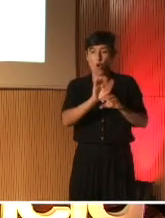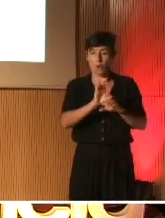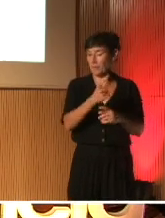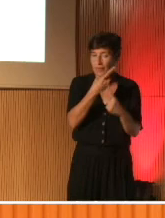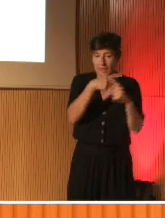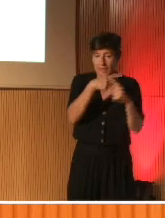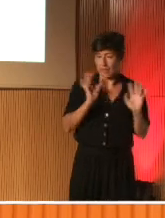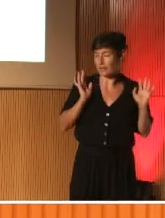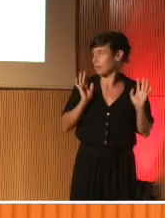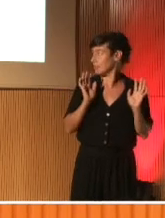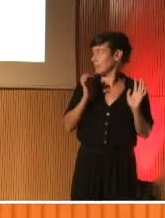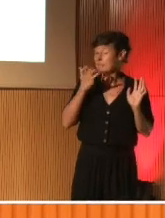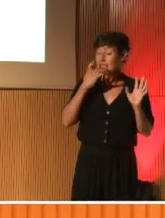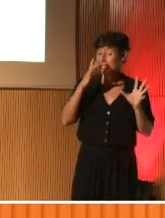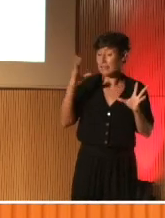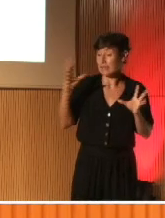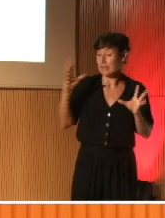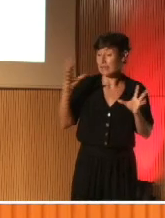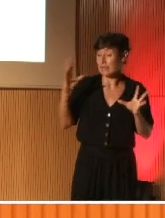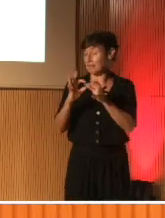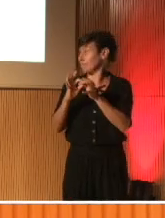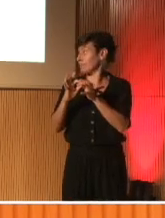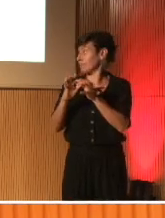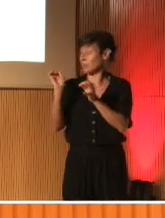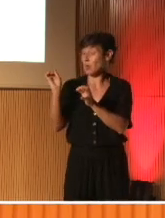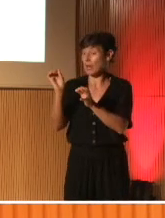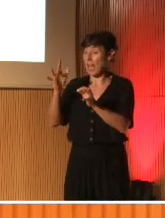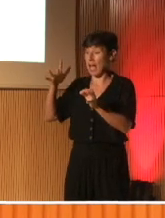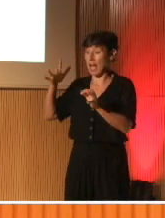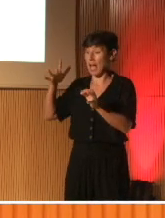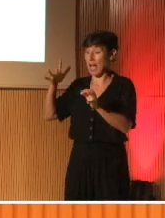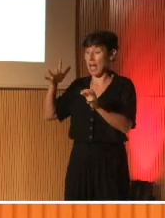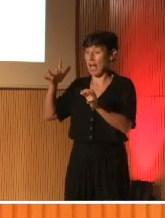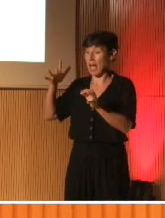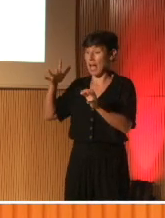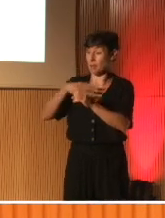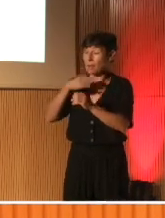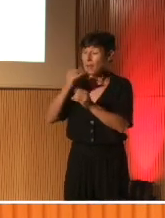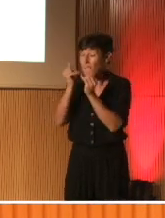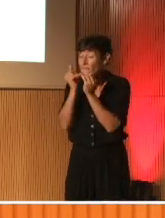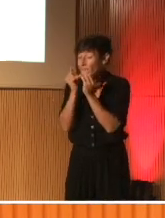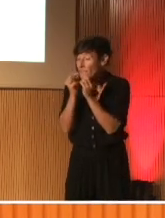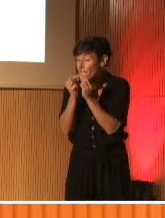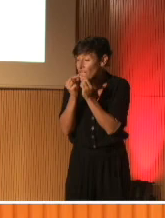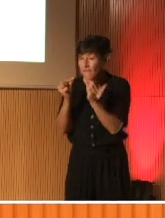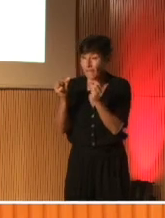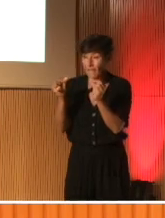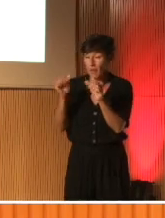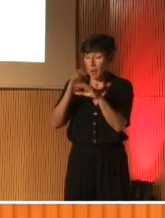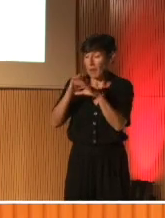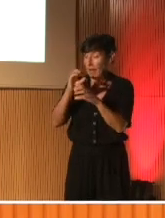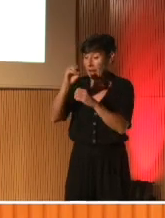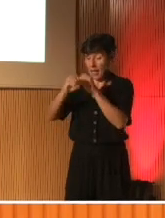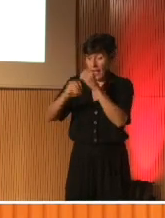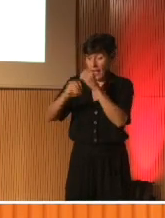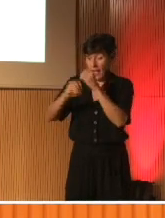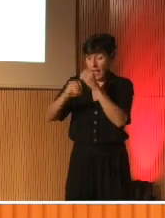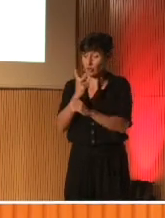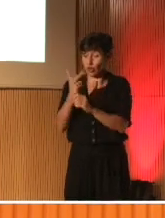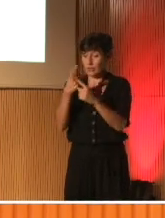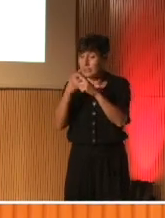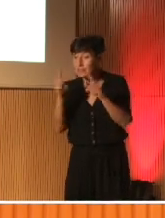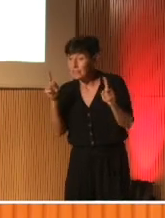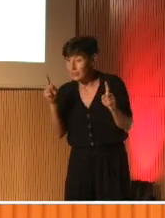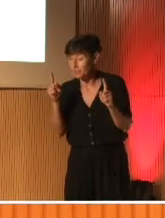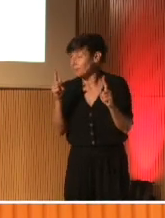y si esto lo juntamos a que un as de electrones puede ser suficientemente fino como para diferenciar entre dos átomos que están uno al lado de otro no sólo